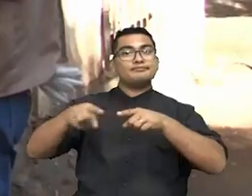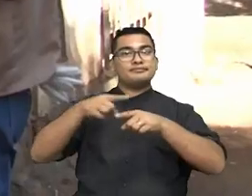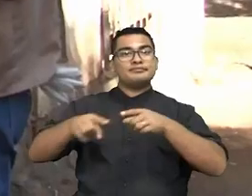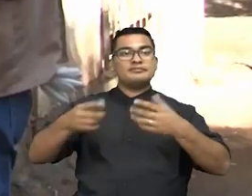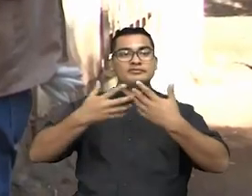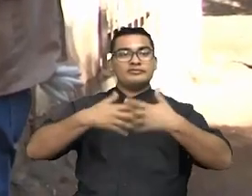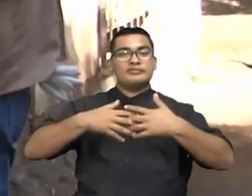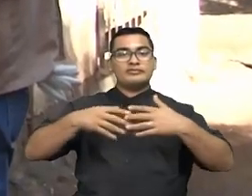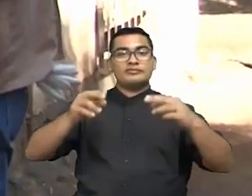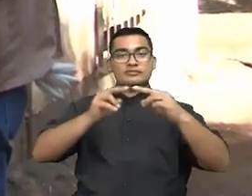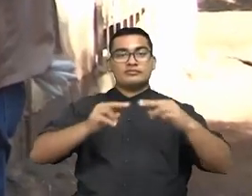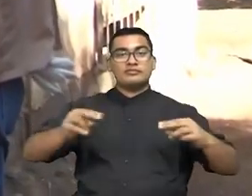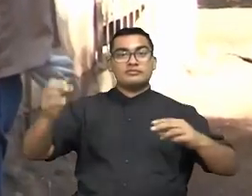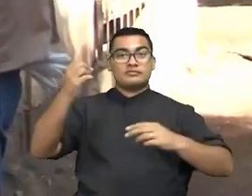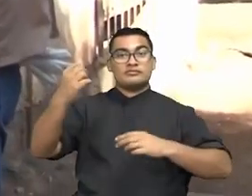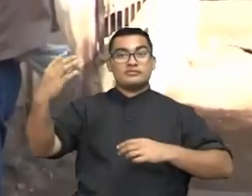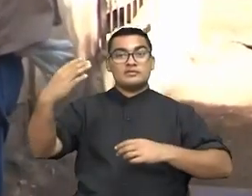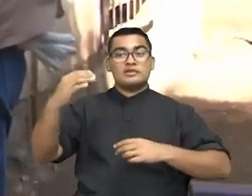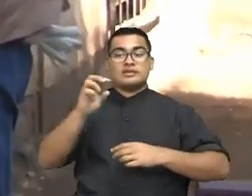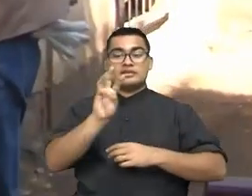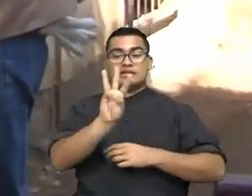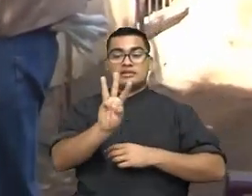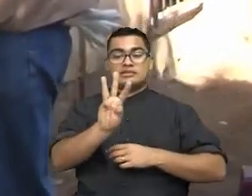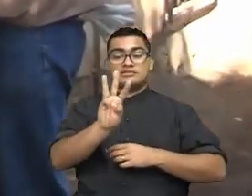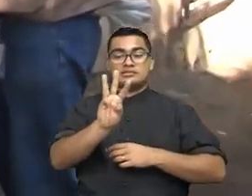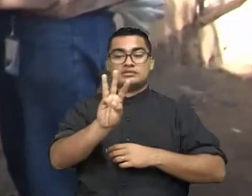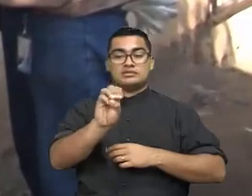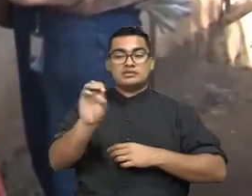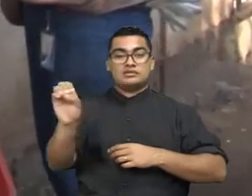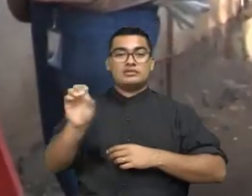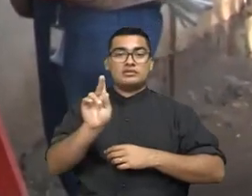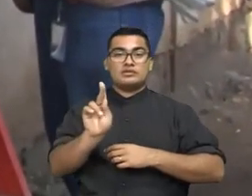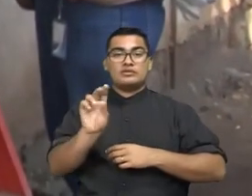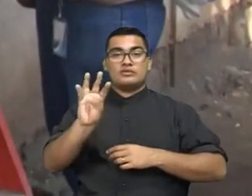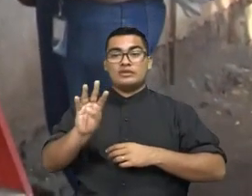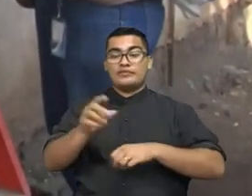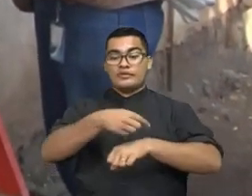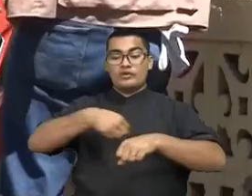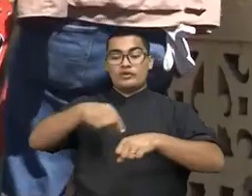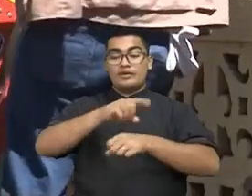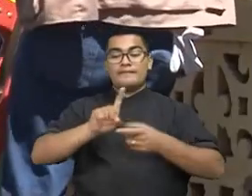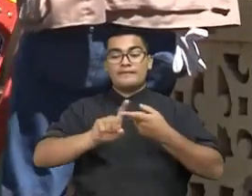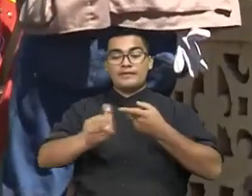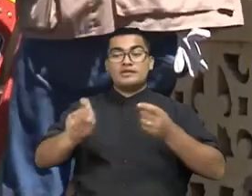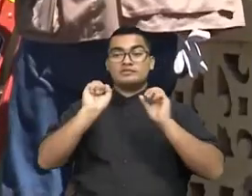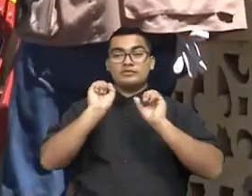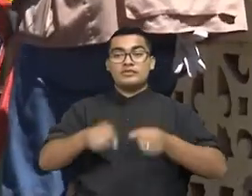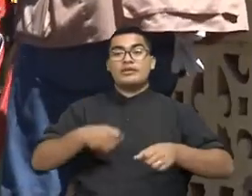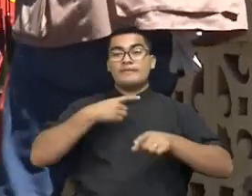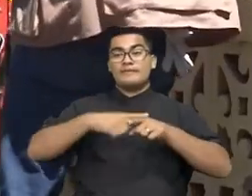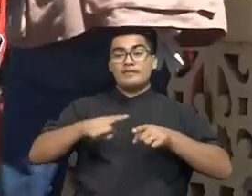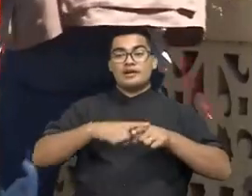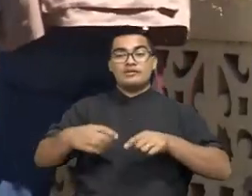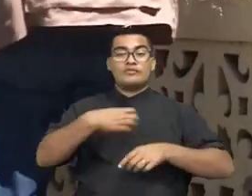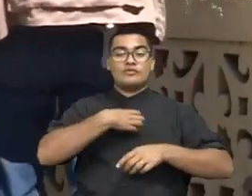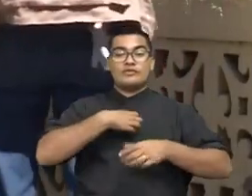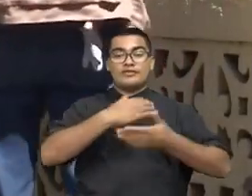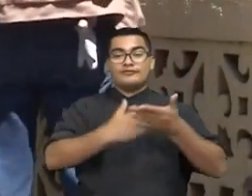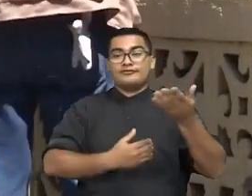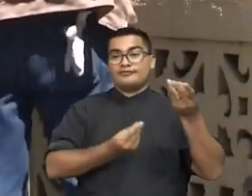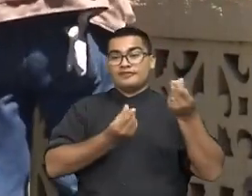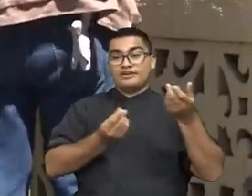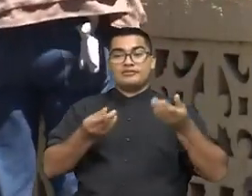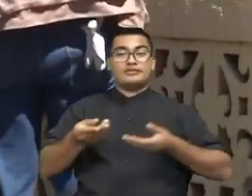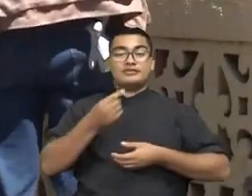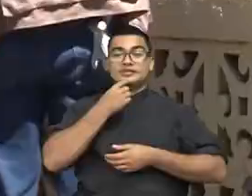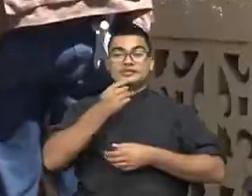son consumidores de más de 300 kWh mes cumplan con el pago de su factura eléctrica. Esto